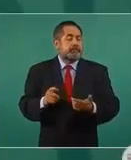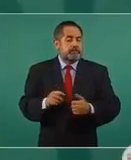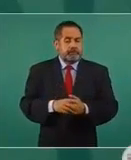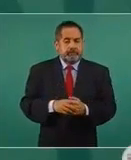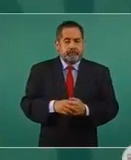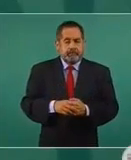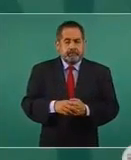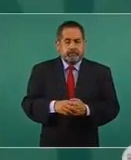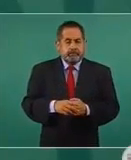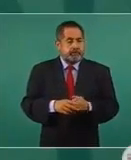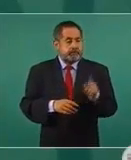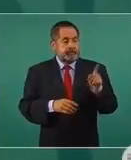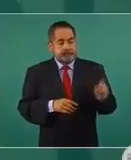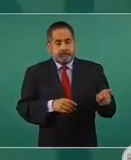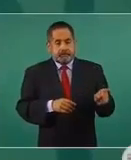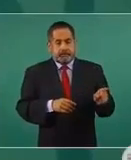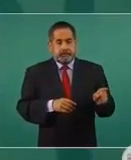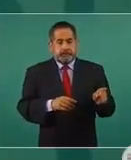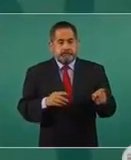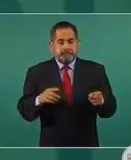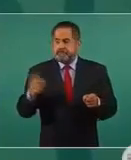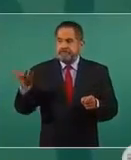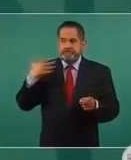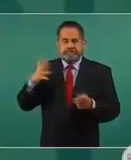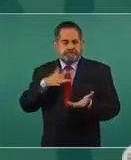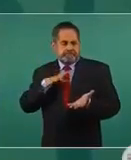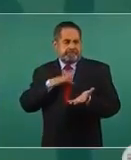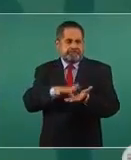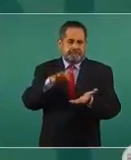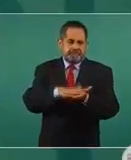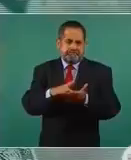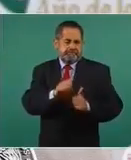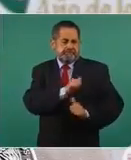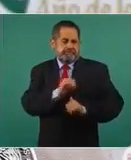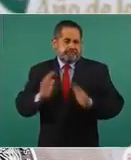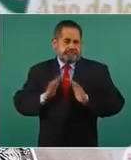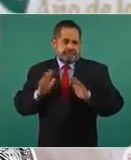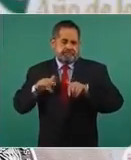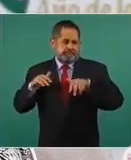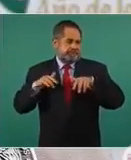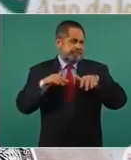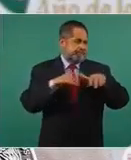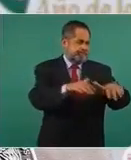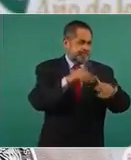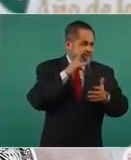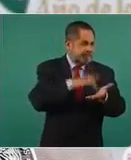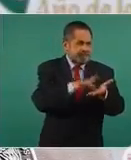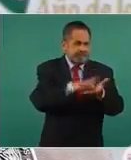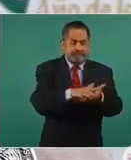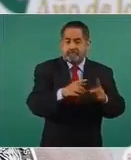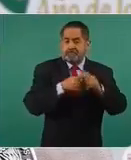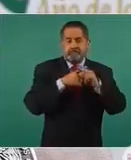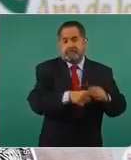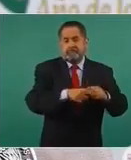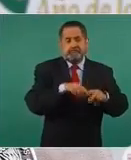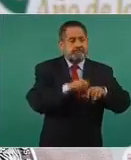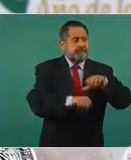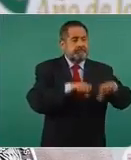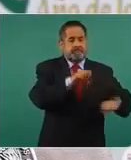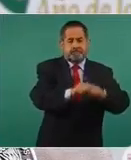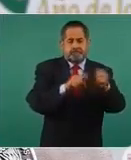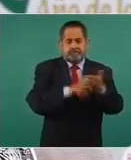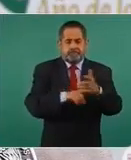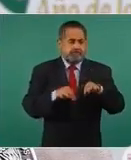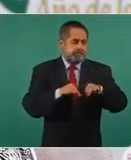cuando se da el apoyo de tropas para realizar operaciones y se inician